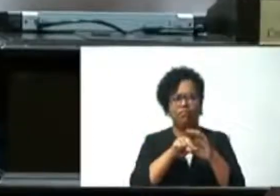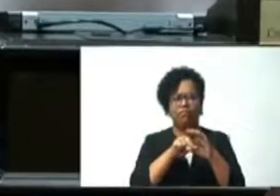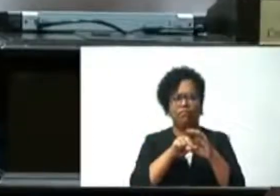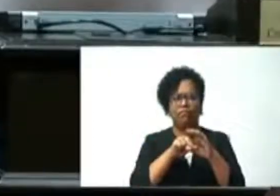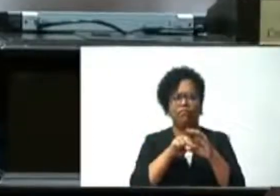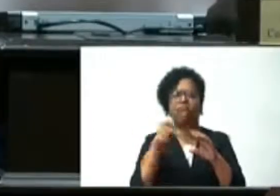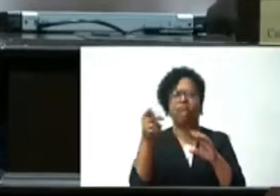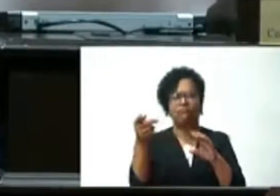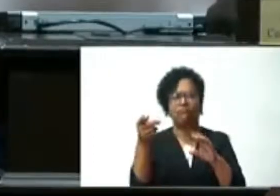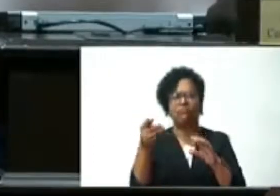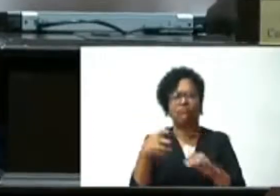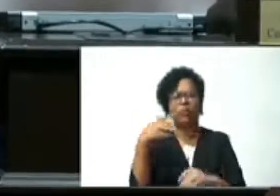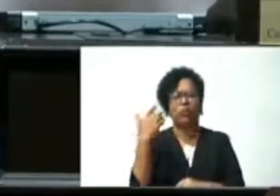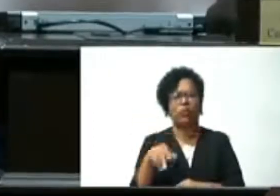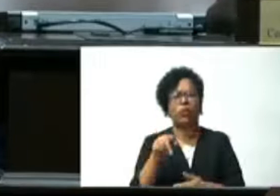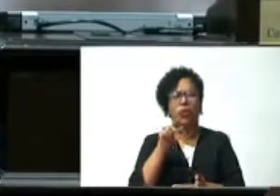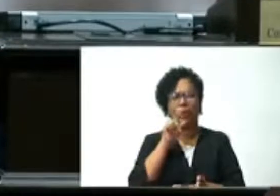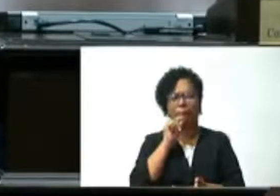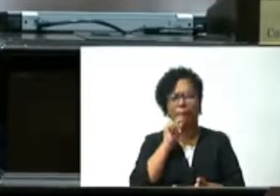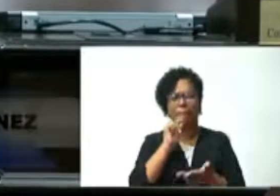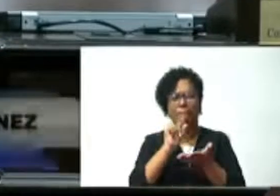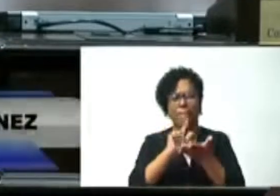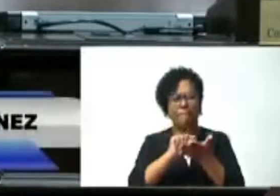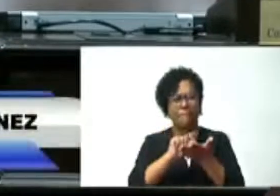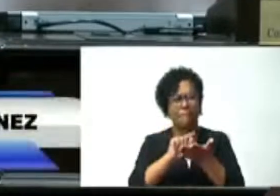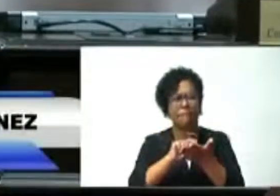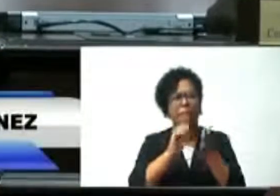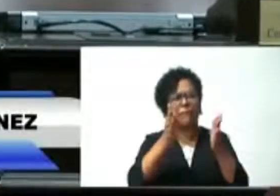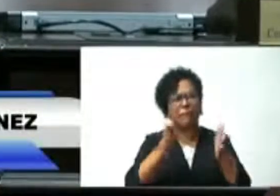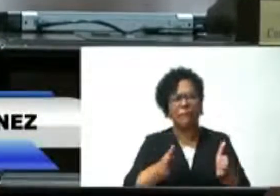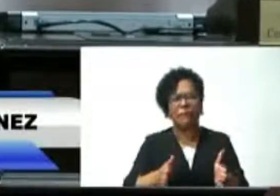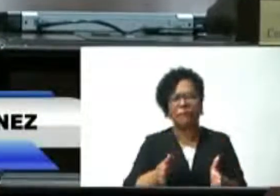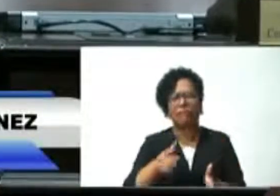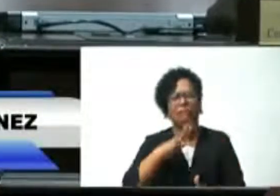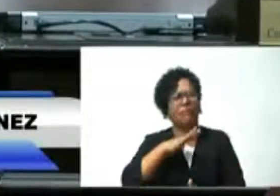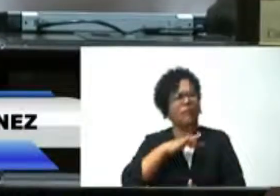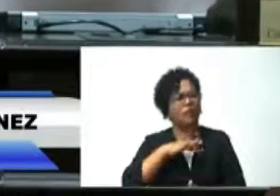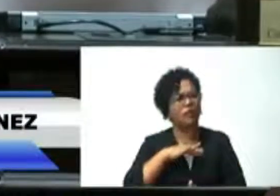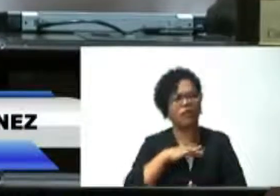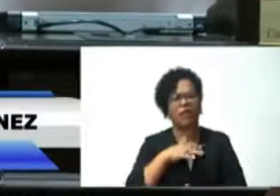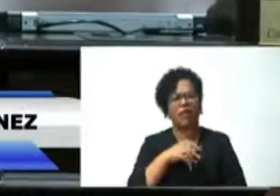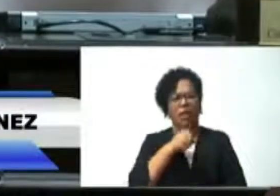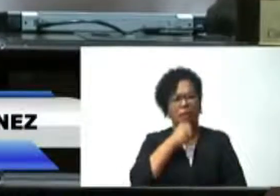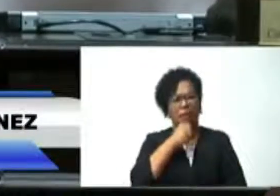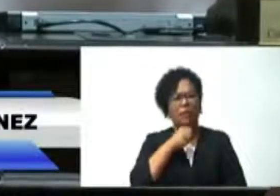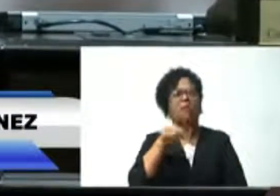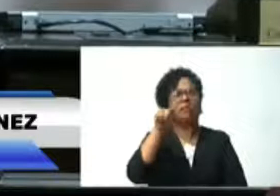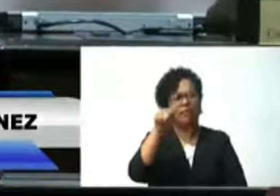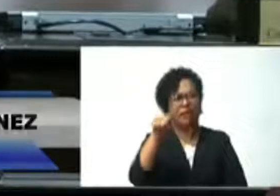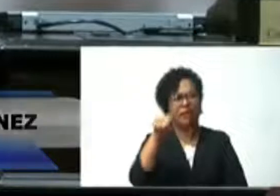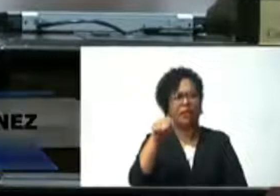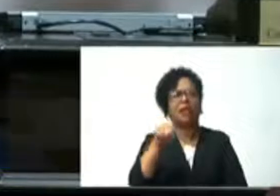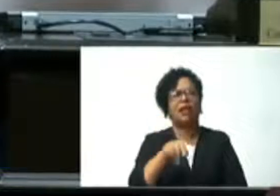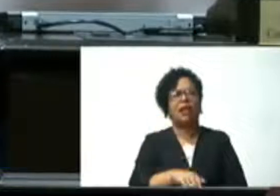dominicano pero sobre todo a un ser humano que abrazó con pasión con presteza